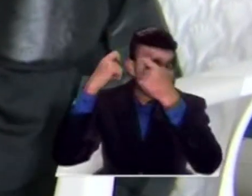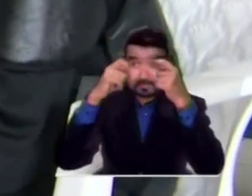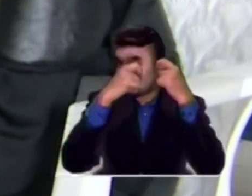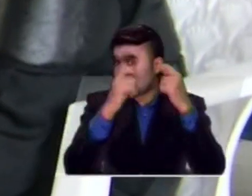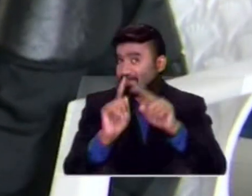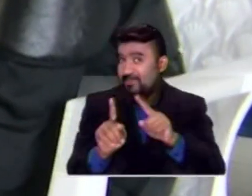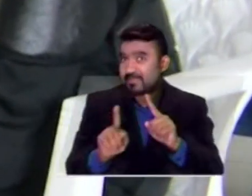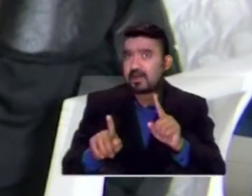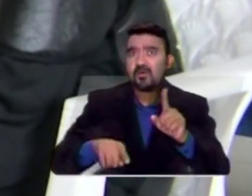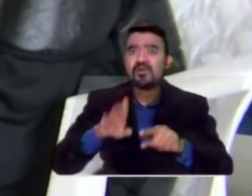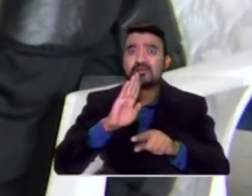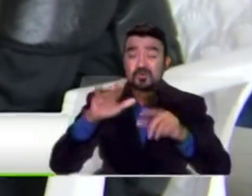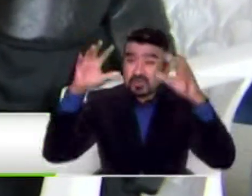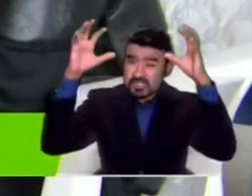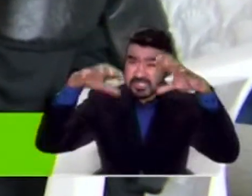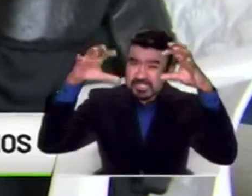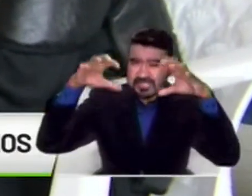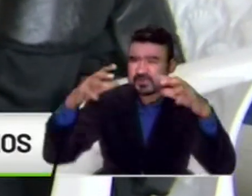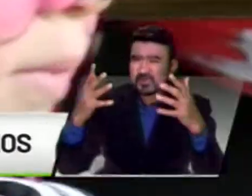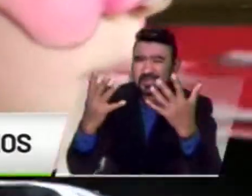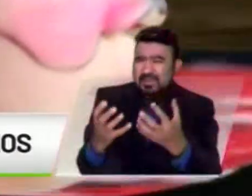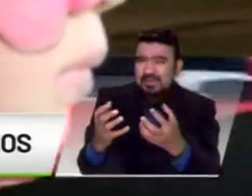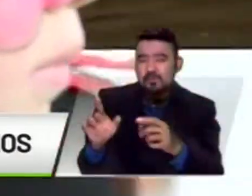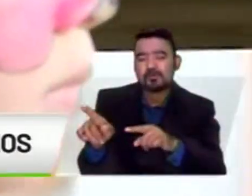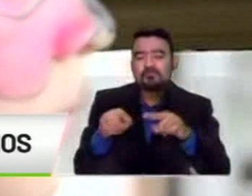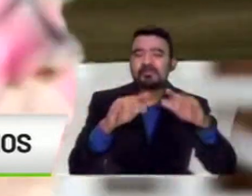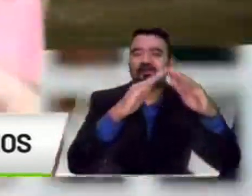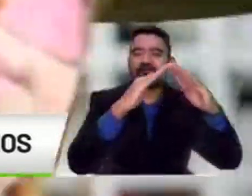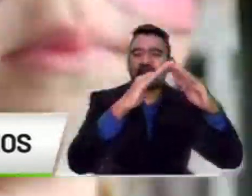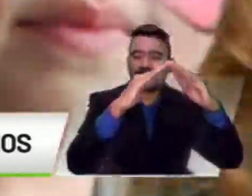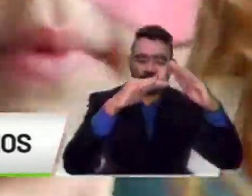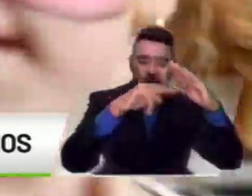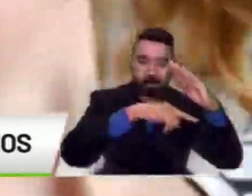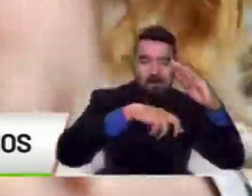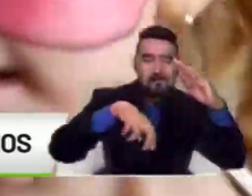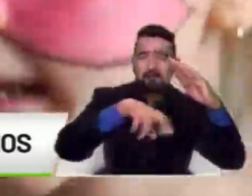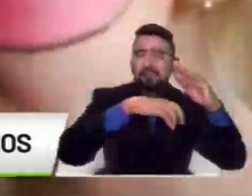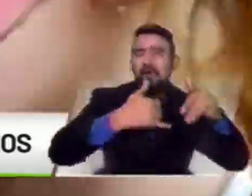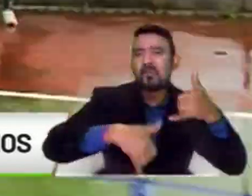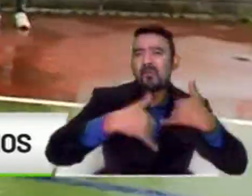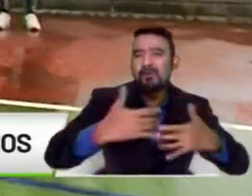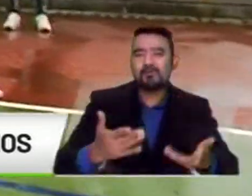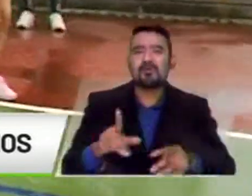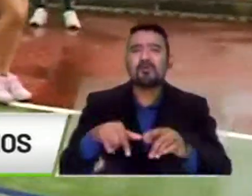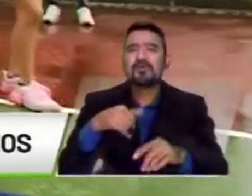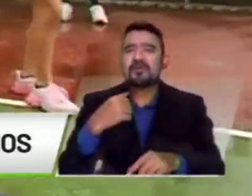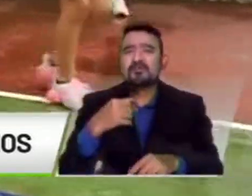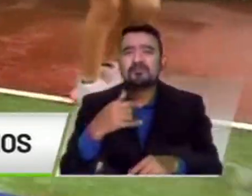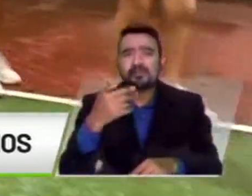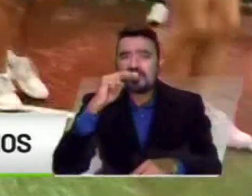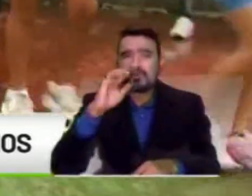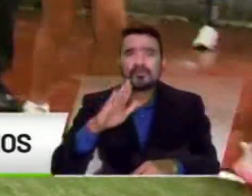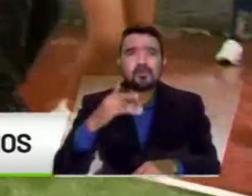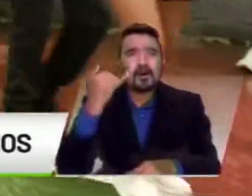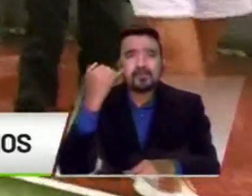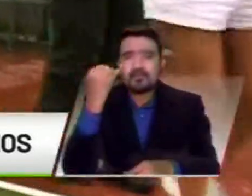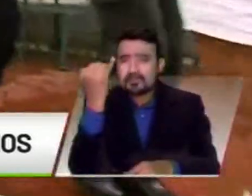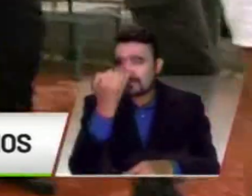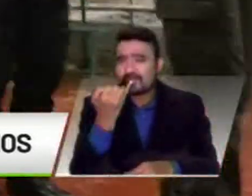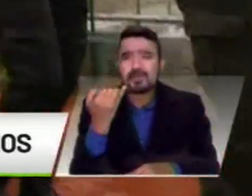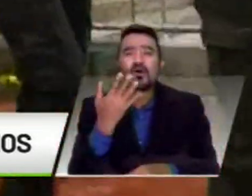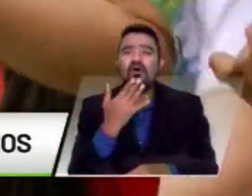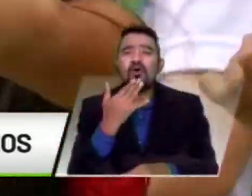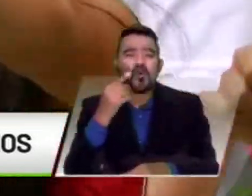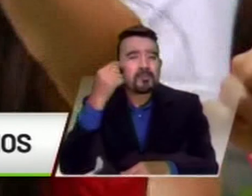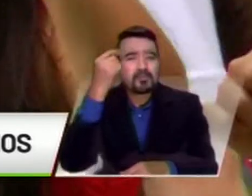que no se querían mojar, bueno, un juego bajo techo. Que no falten las caritas pintadas. Pero la auténtica diversión